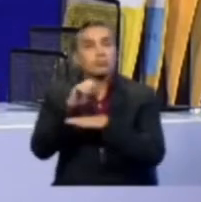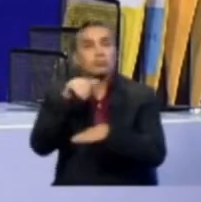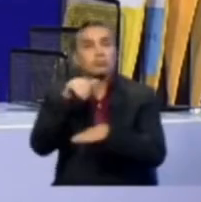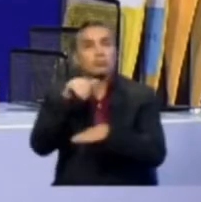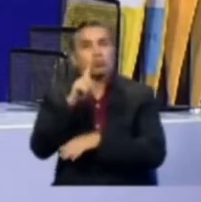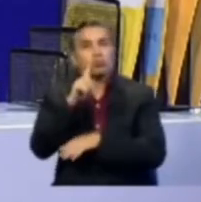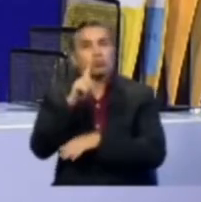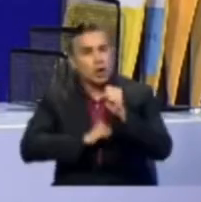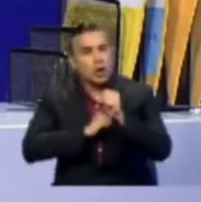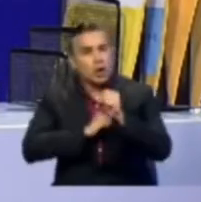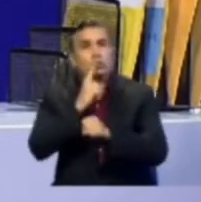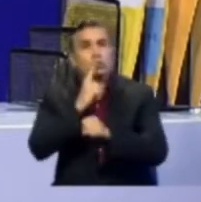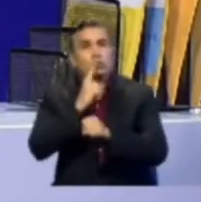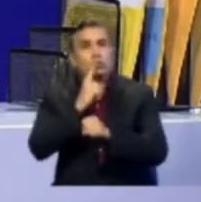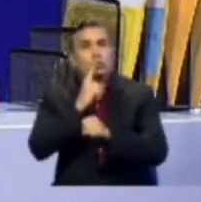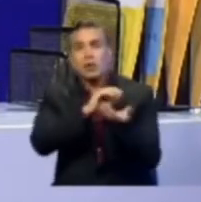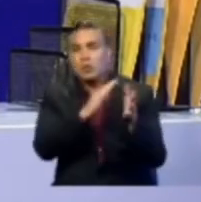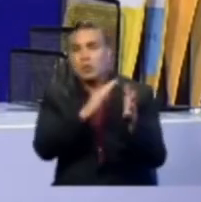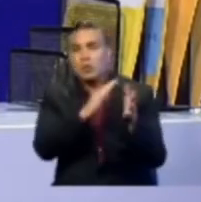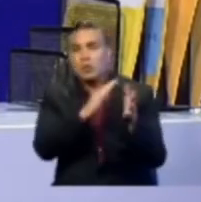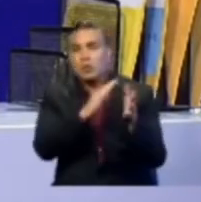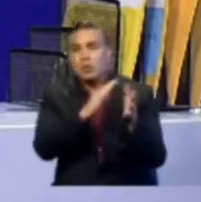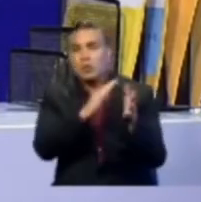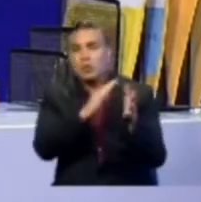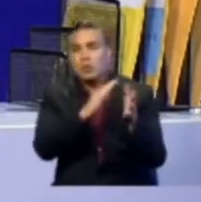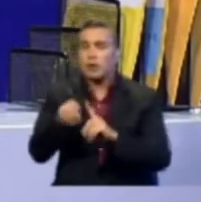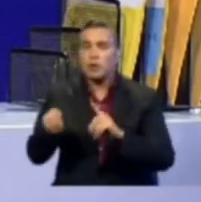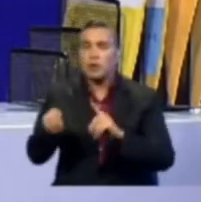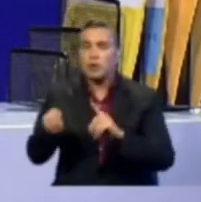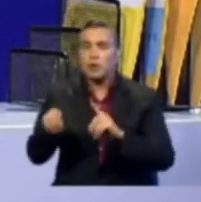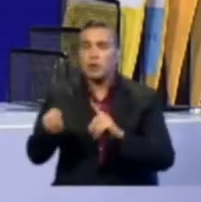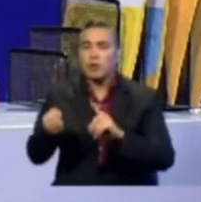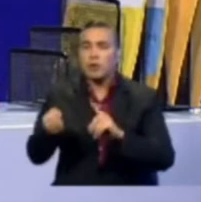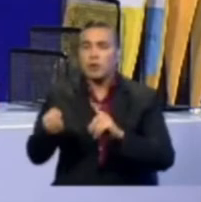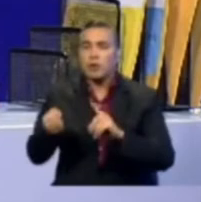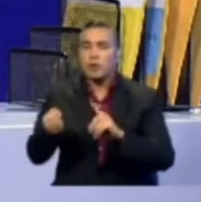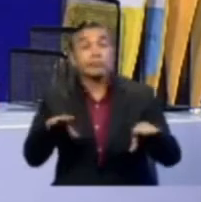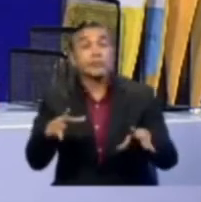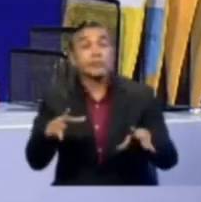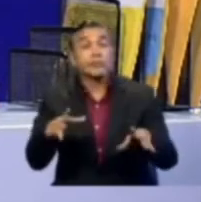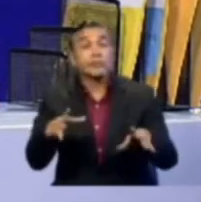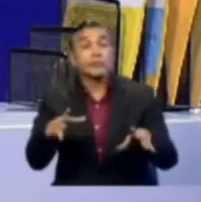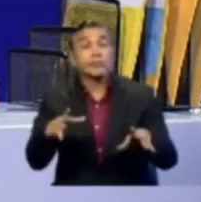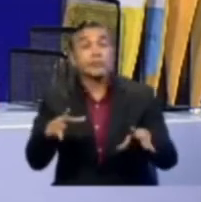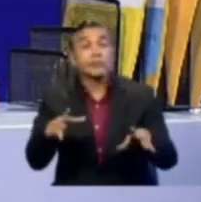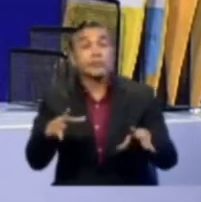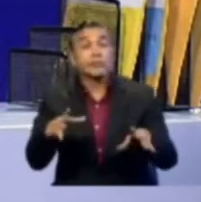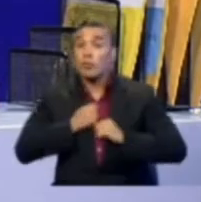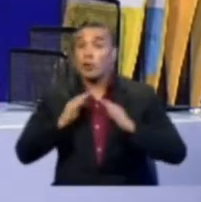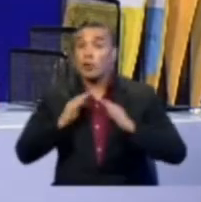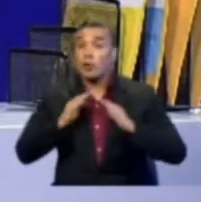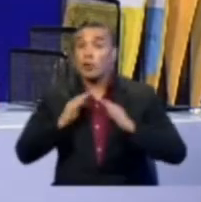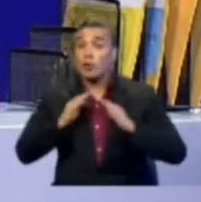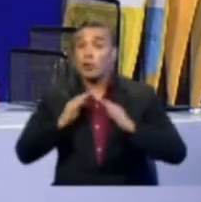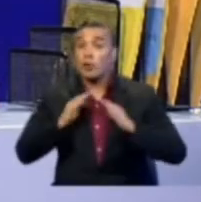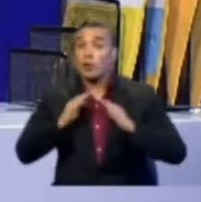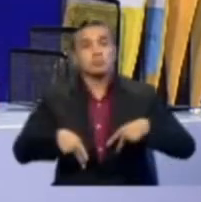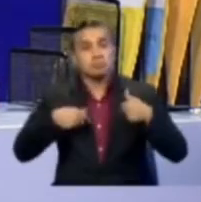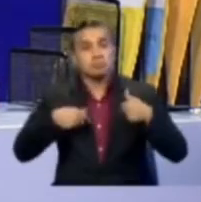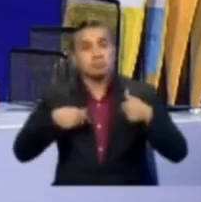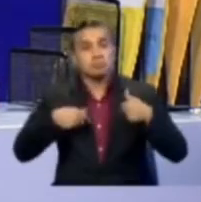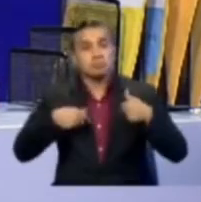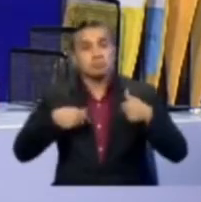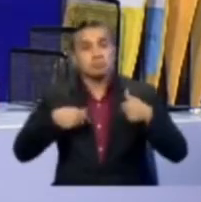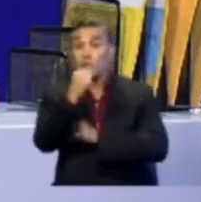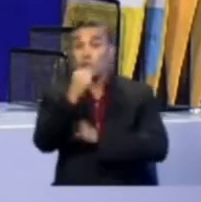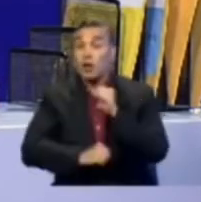a año el número de muertes por violencia, así como eventos sufridos contra la seguridad, la propiedad, la integridad de las personas. Cada